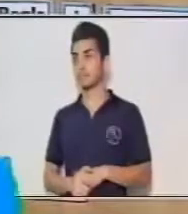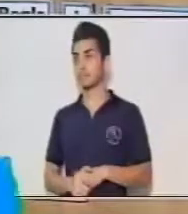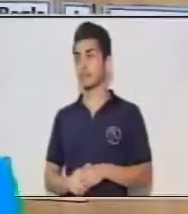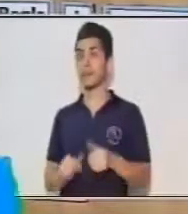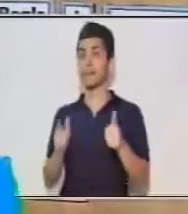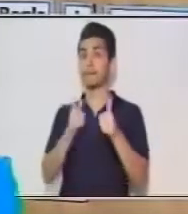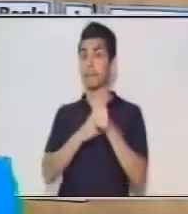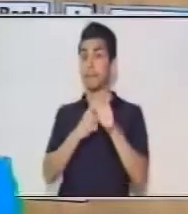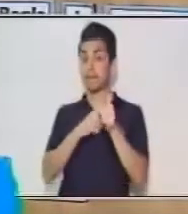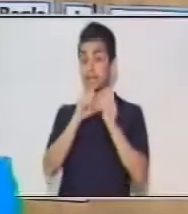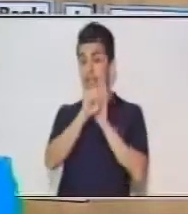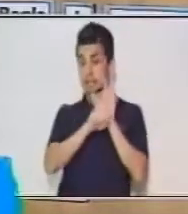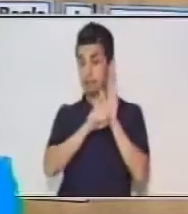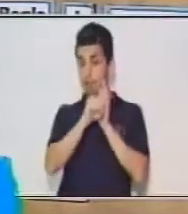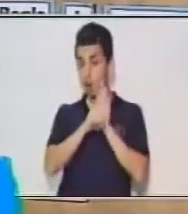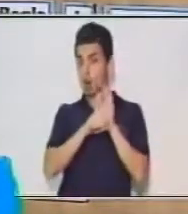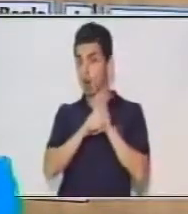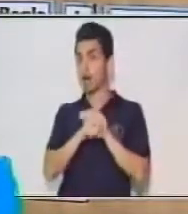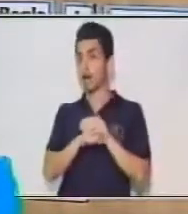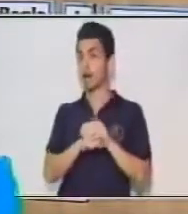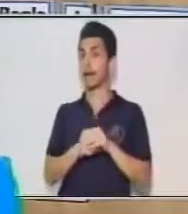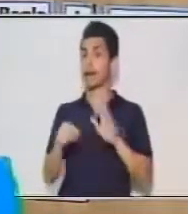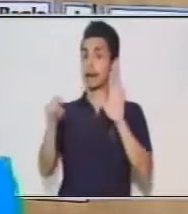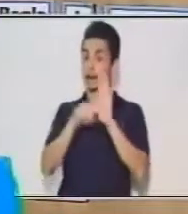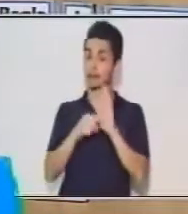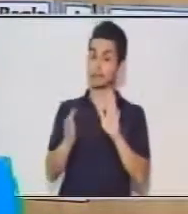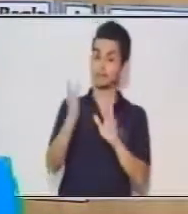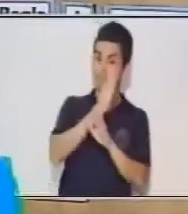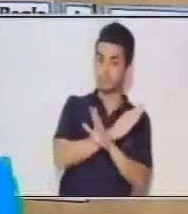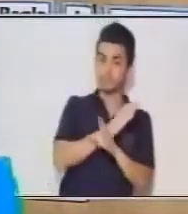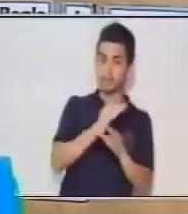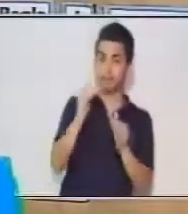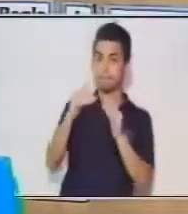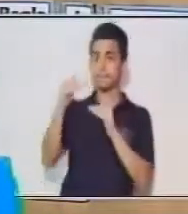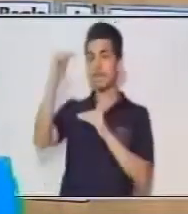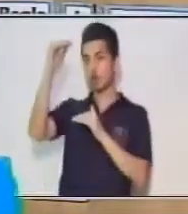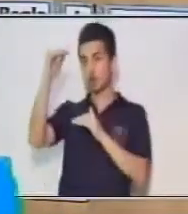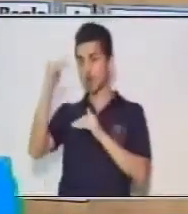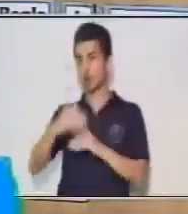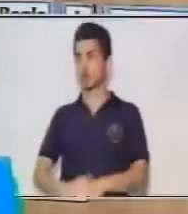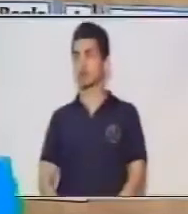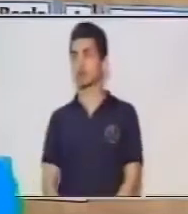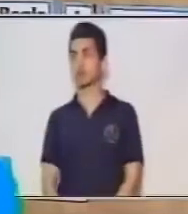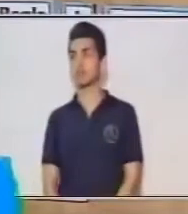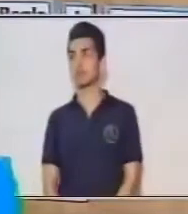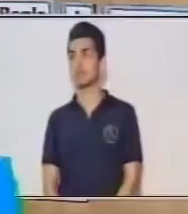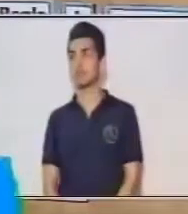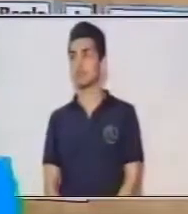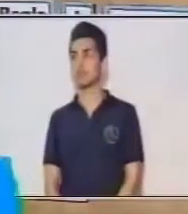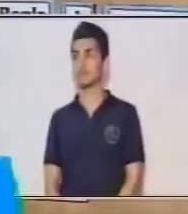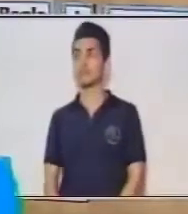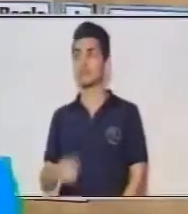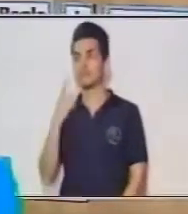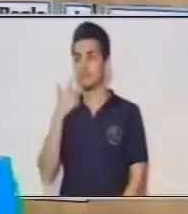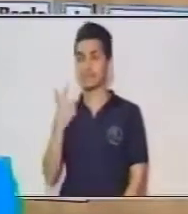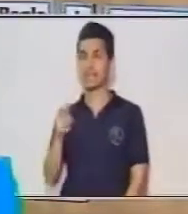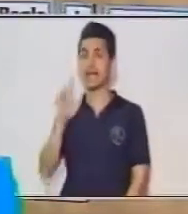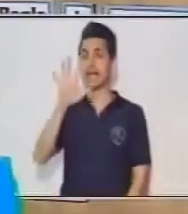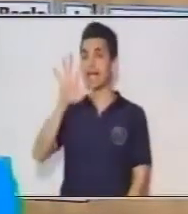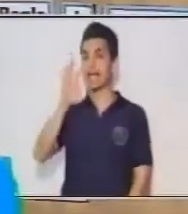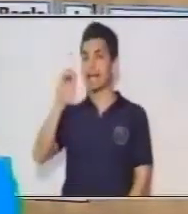el primer símbolo se lo vamos a restar al símbolo mayor. Entonces, 500